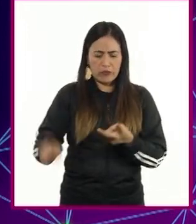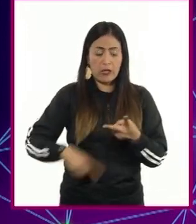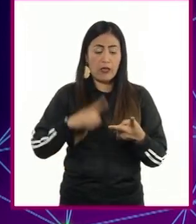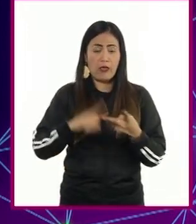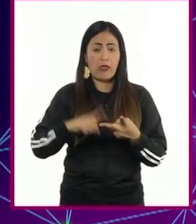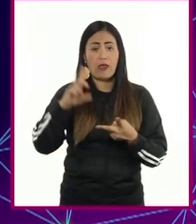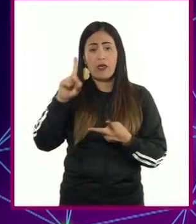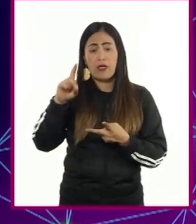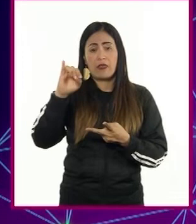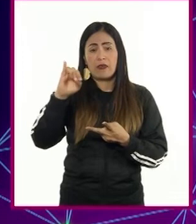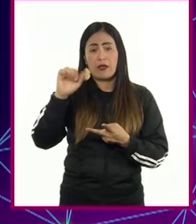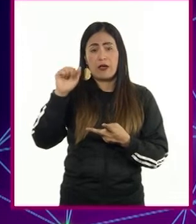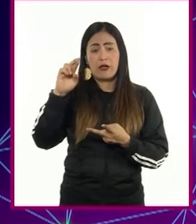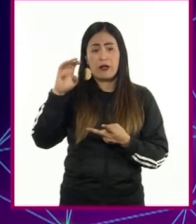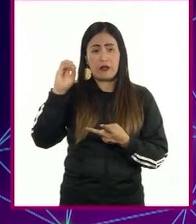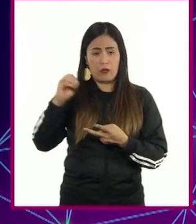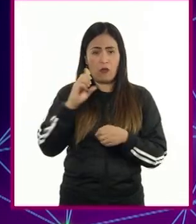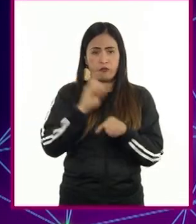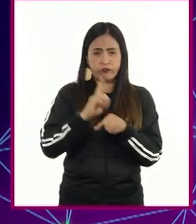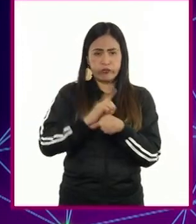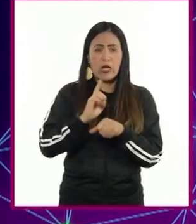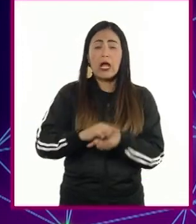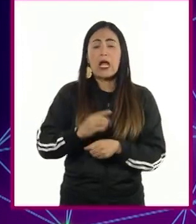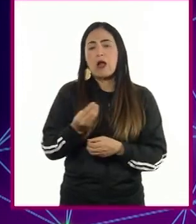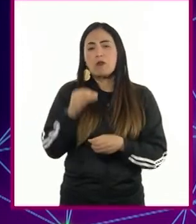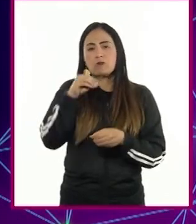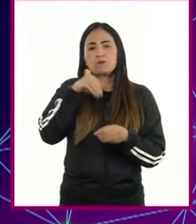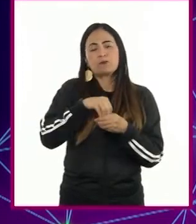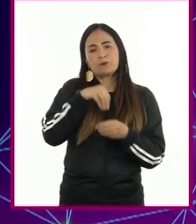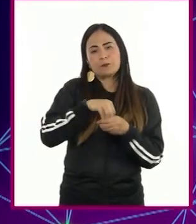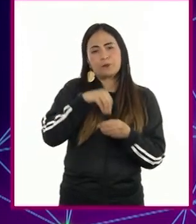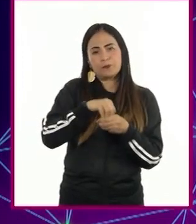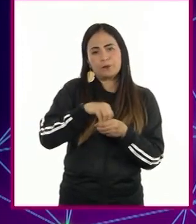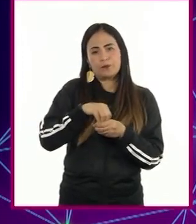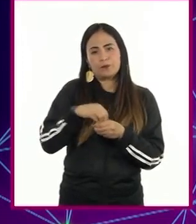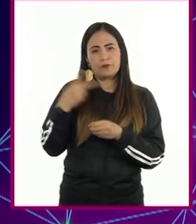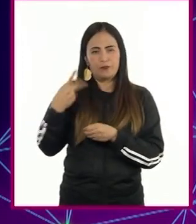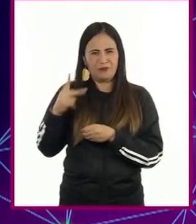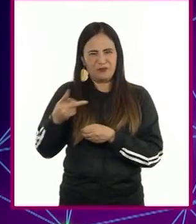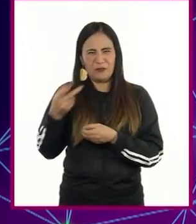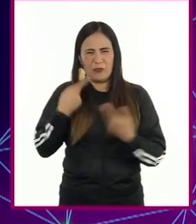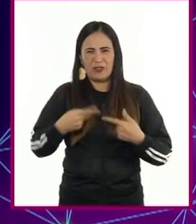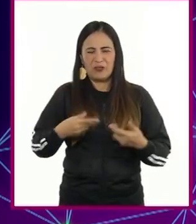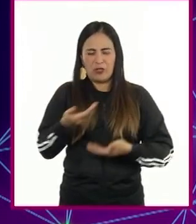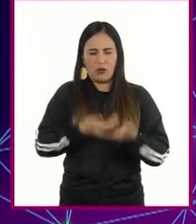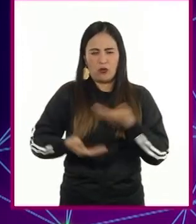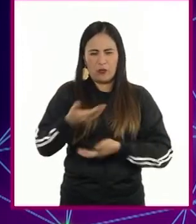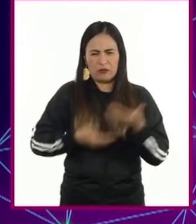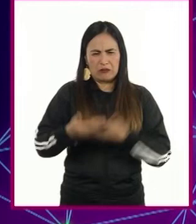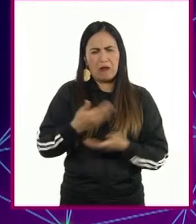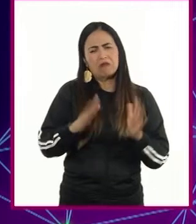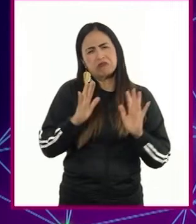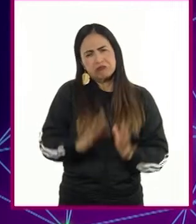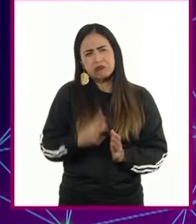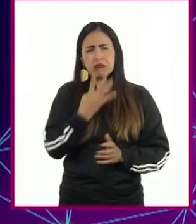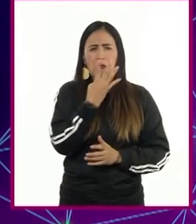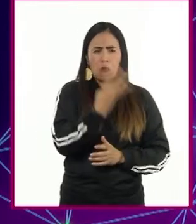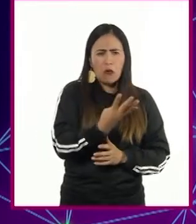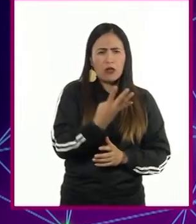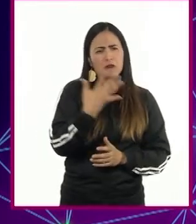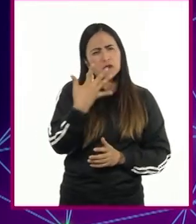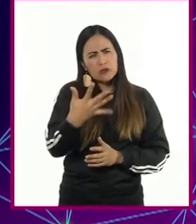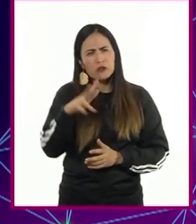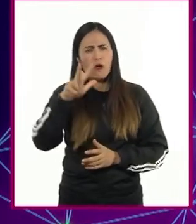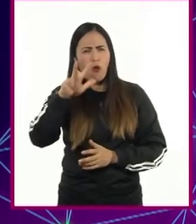cambio, es el libro secreto del comerciante, en el cual se anota cada 4, 5 o bien 8